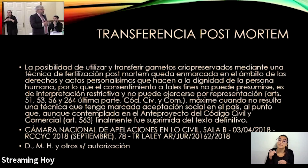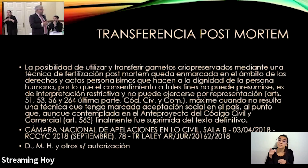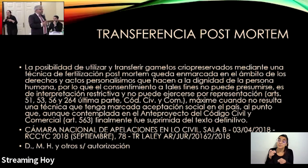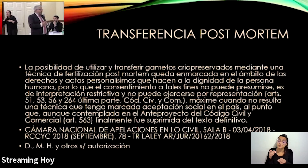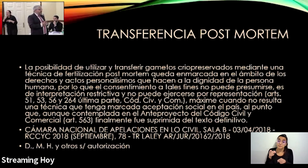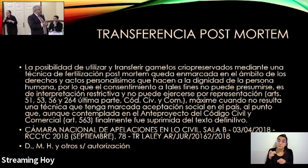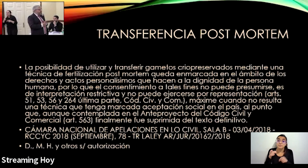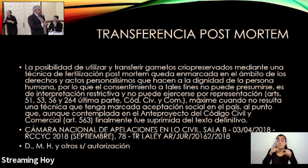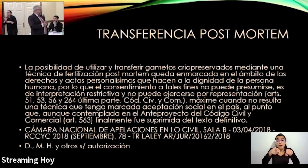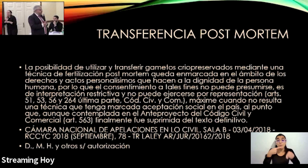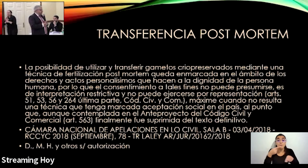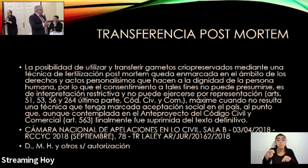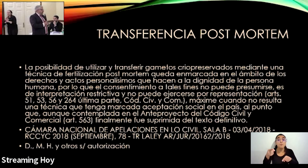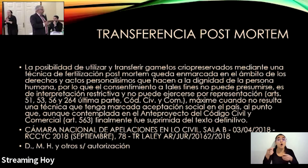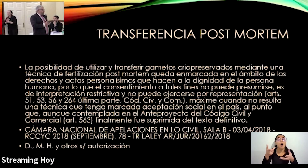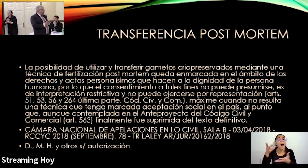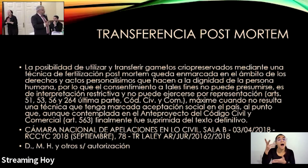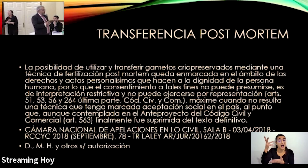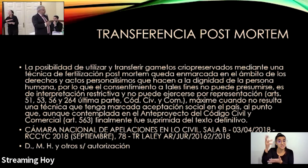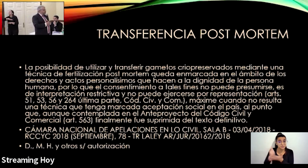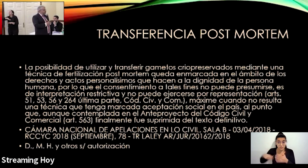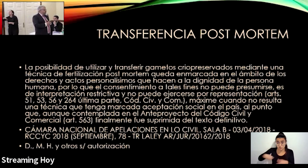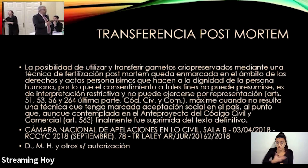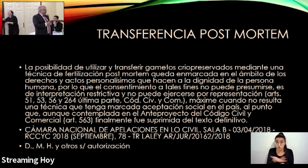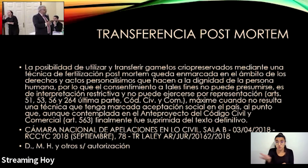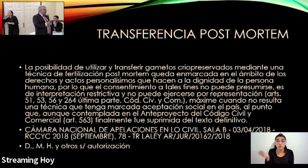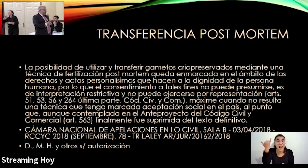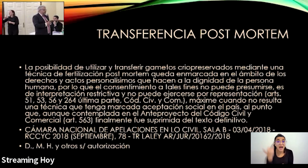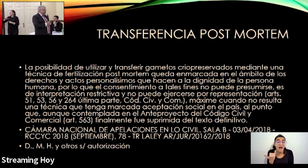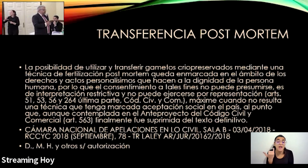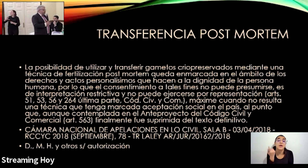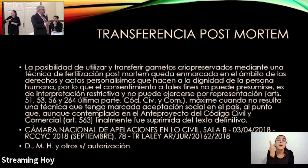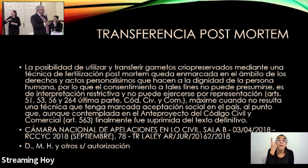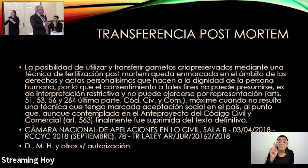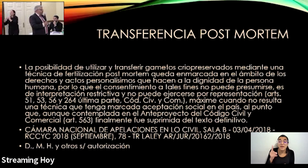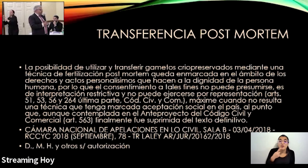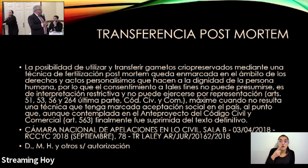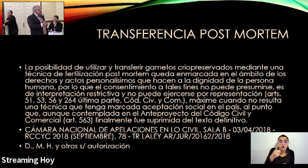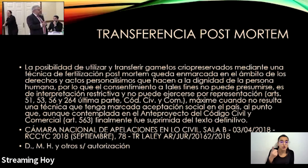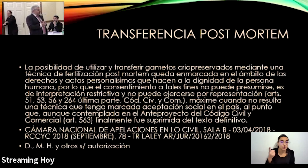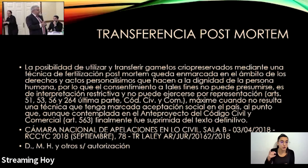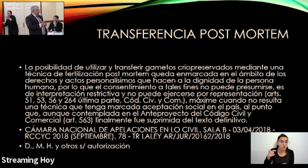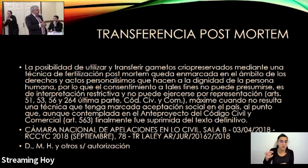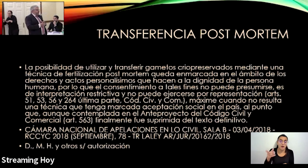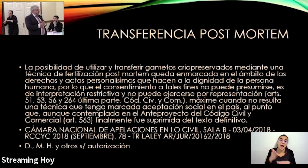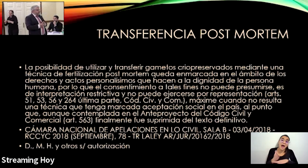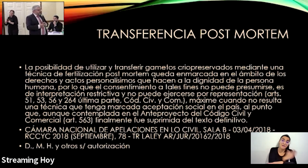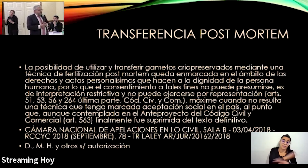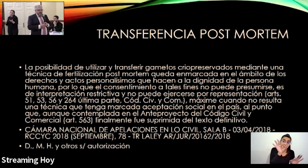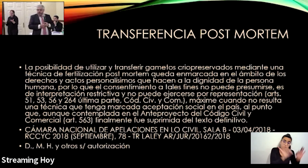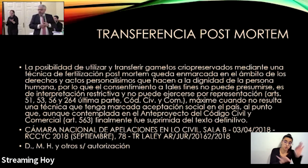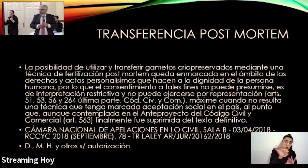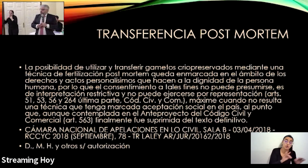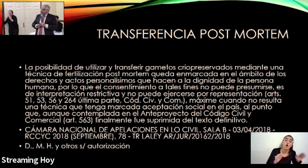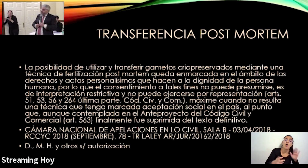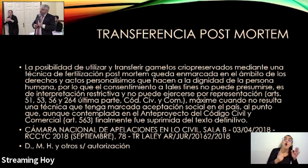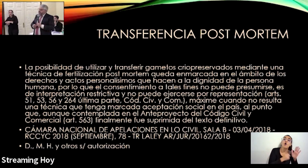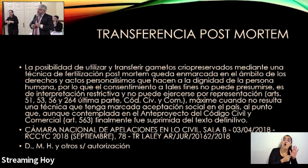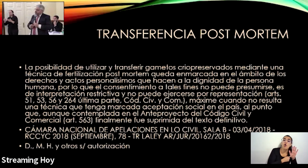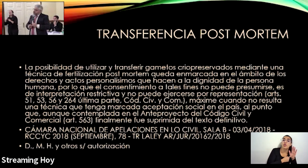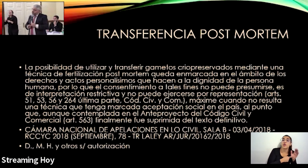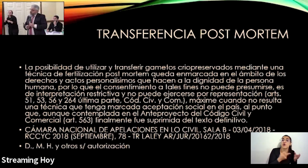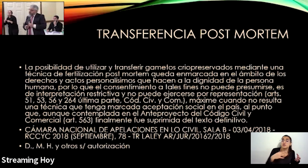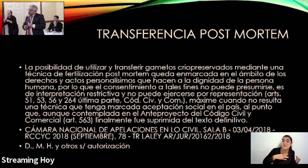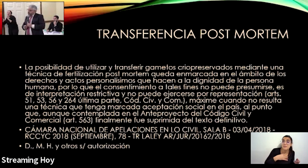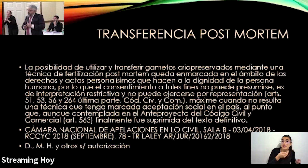tenga marcada aceptación social en el país, al punto que contemplada en el anteproyecto de Código Civil y Comercial, finalmente